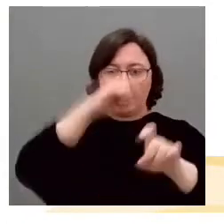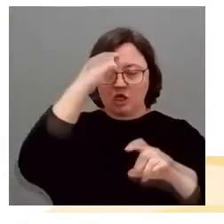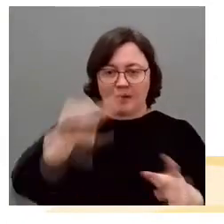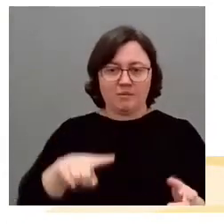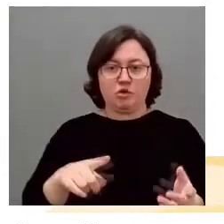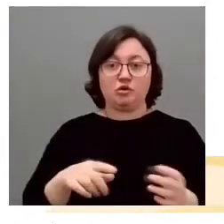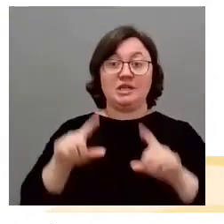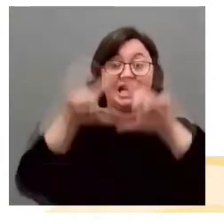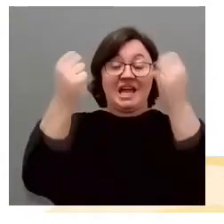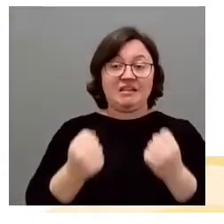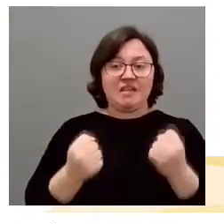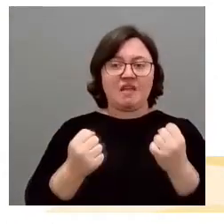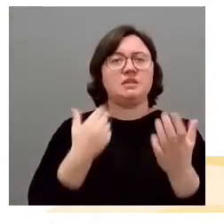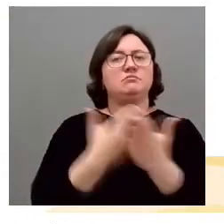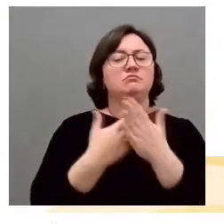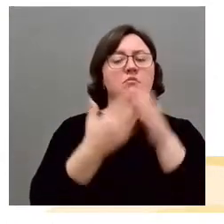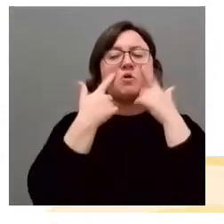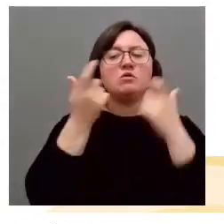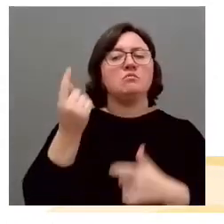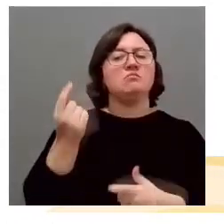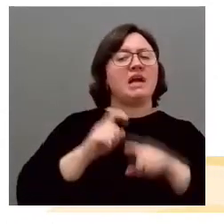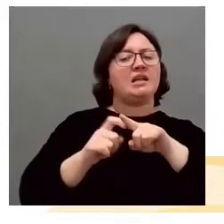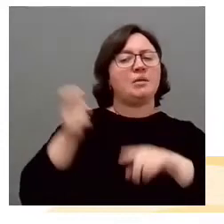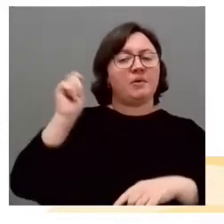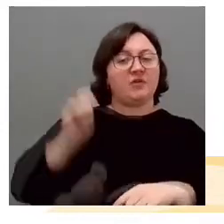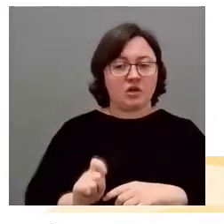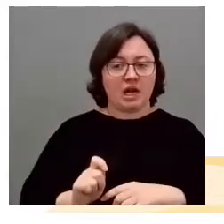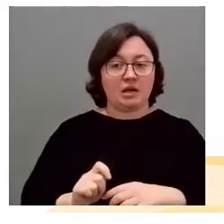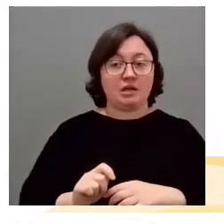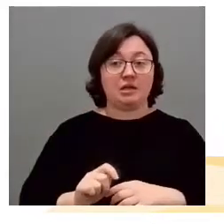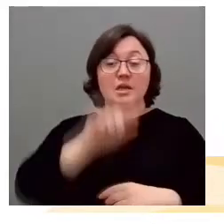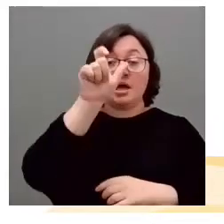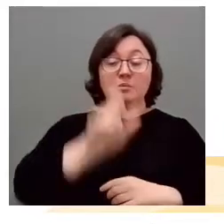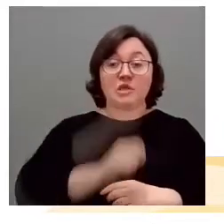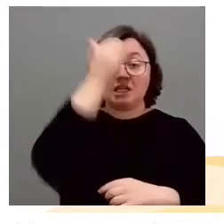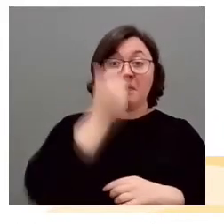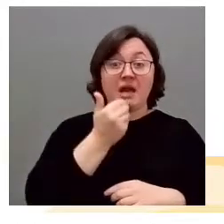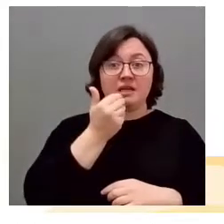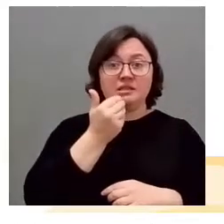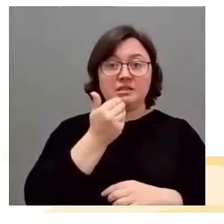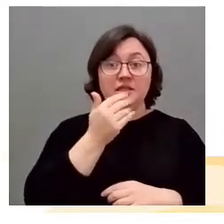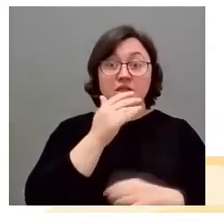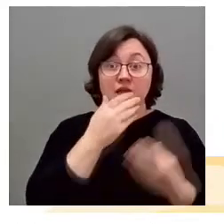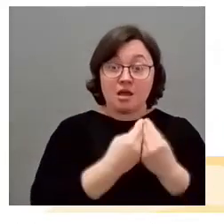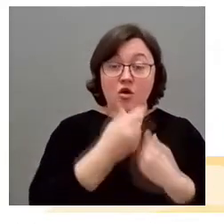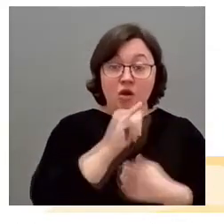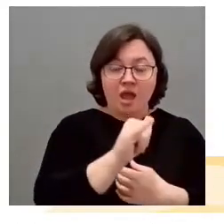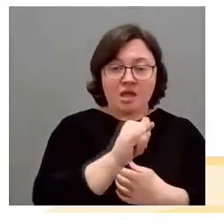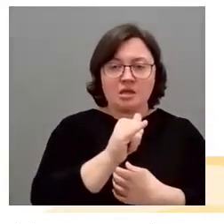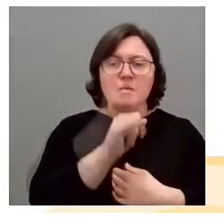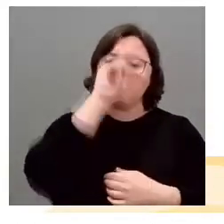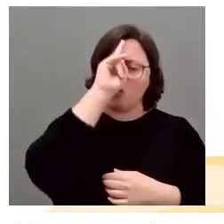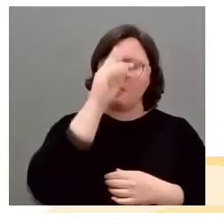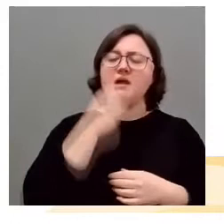Han demostrado ellos profesionalidad, que se preocupaban por las personas con parálisis cerebral. Han asumido, como